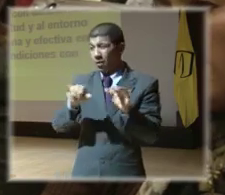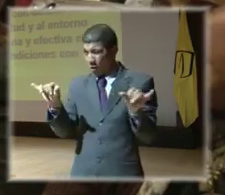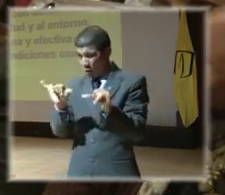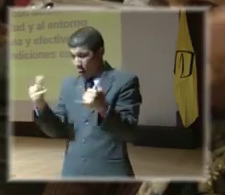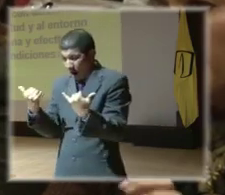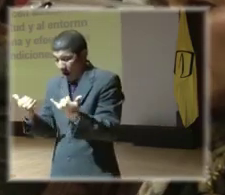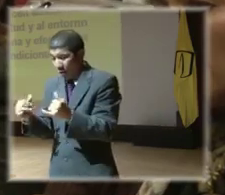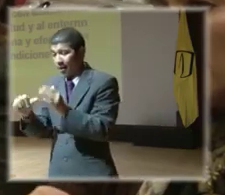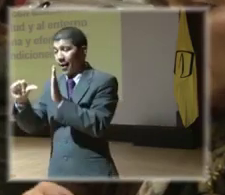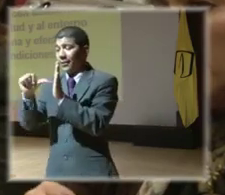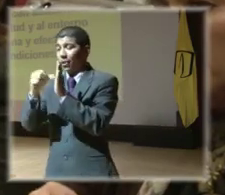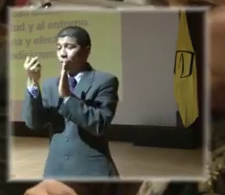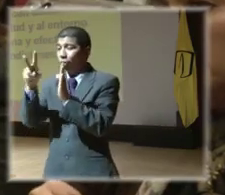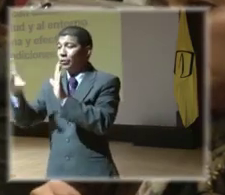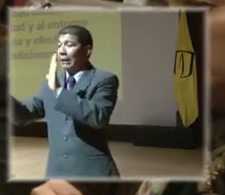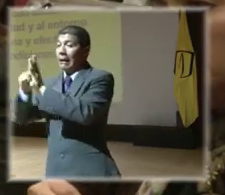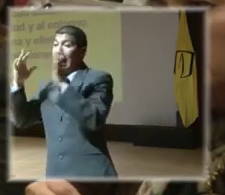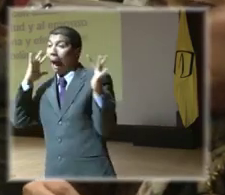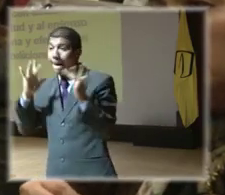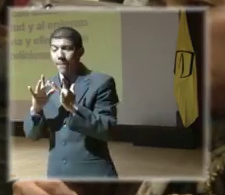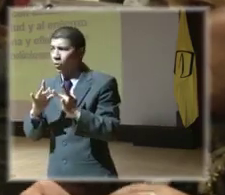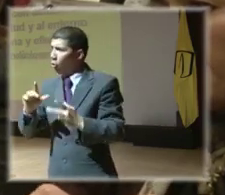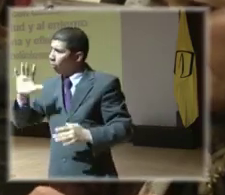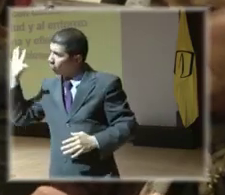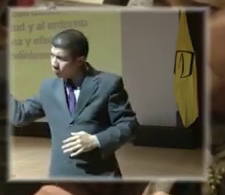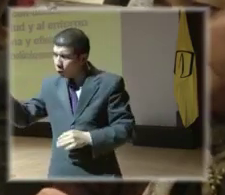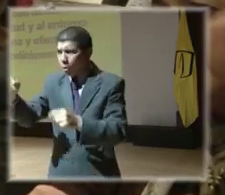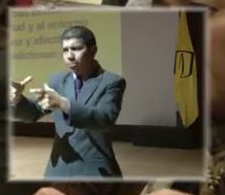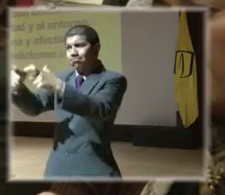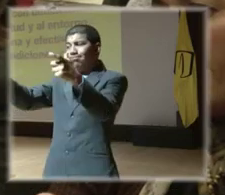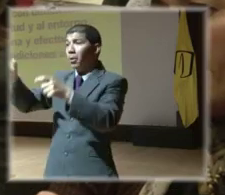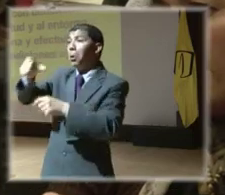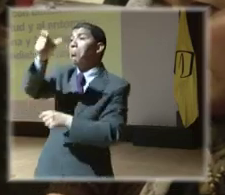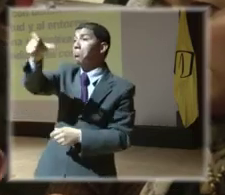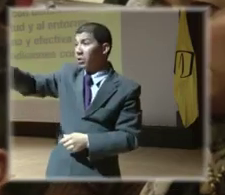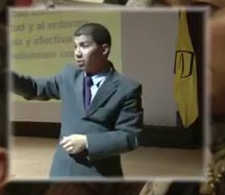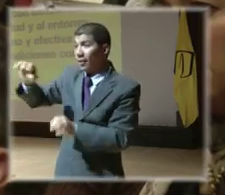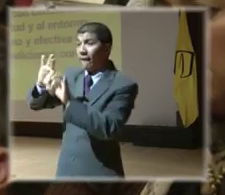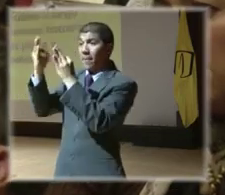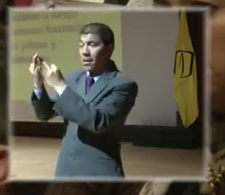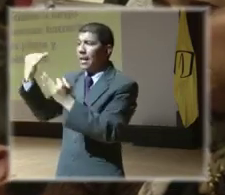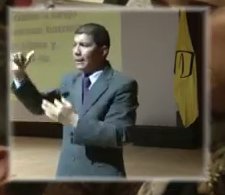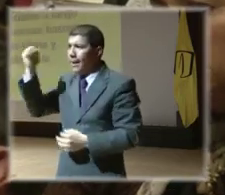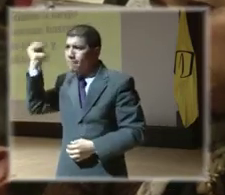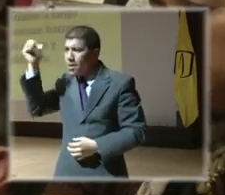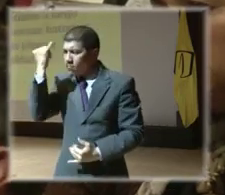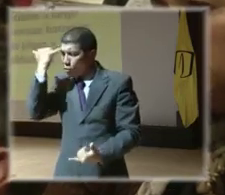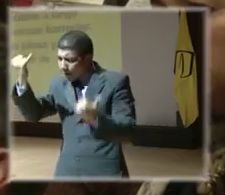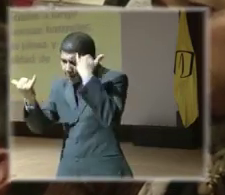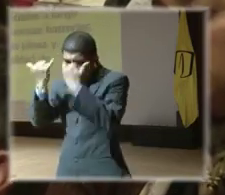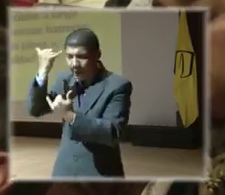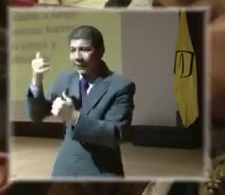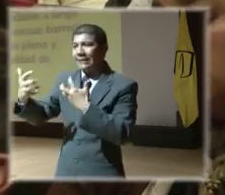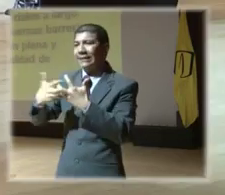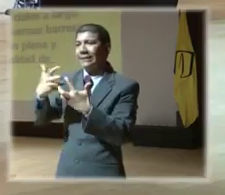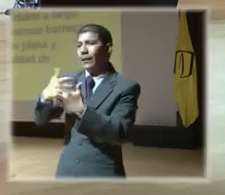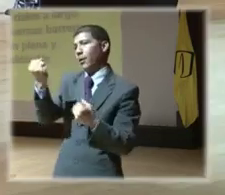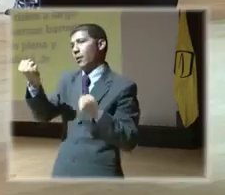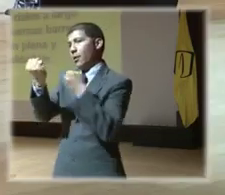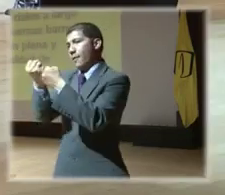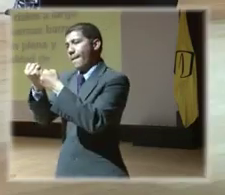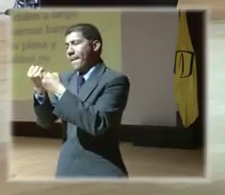en nuestra experiencia las familias ya han desarrollado muchos sistemas de apoyo. Lo que nos falta es que el Estado los reconozca como